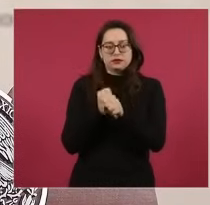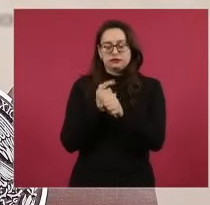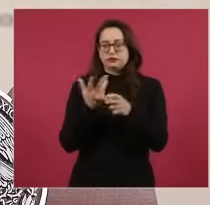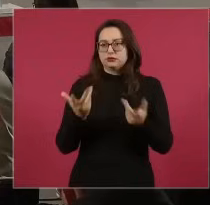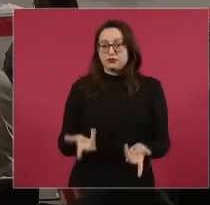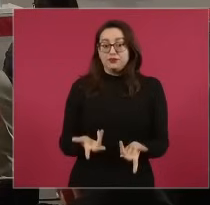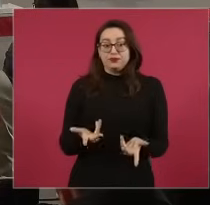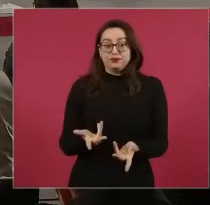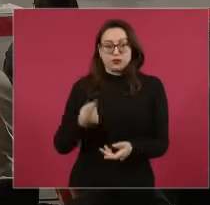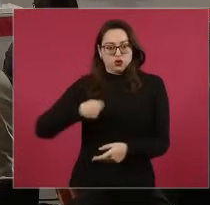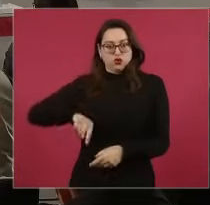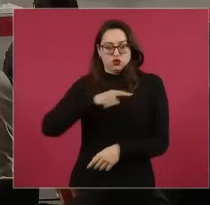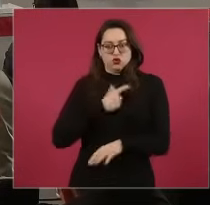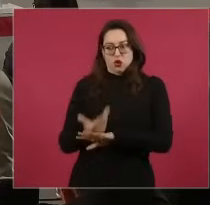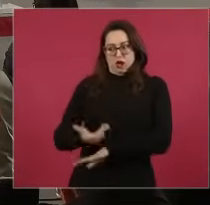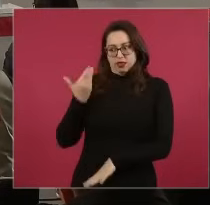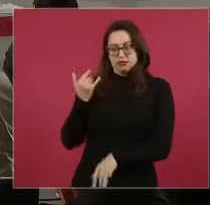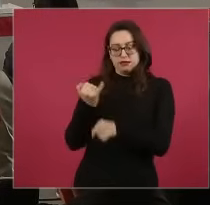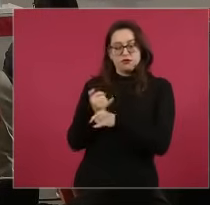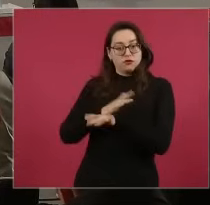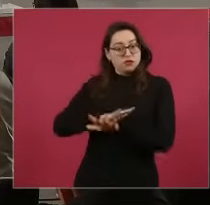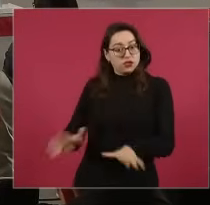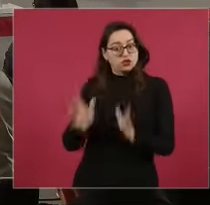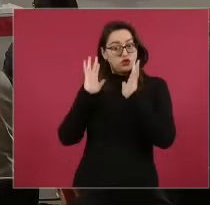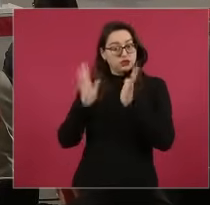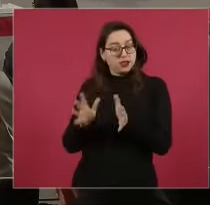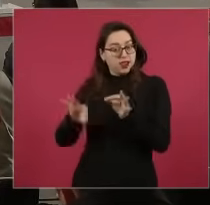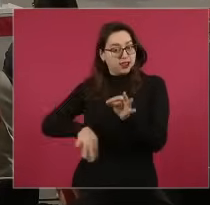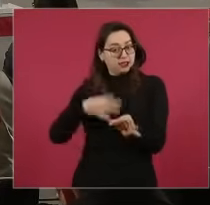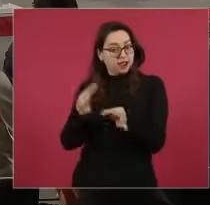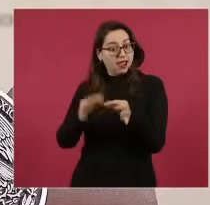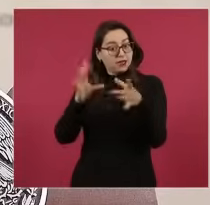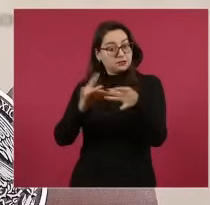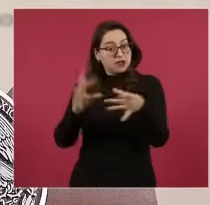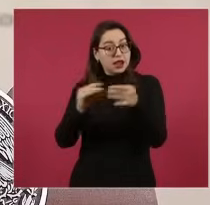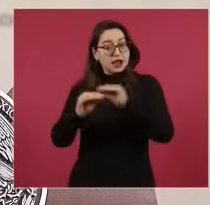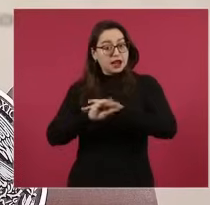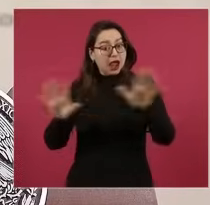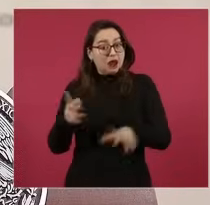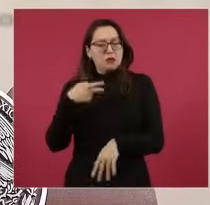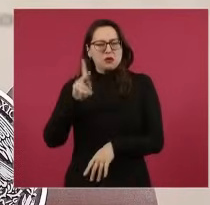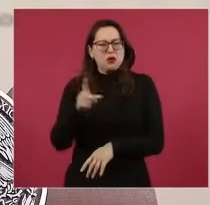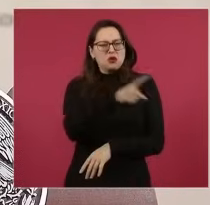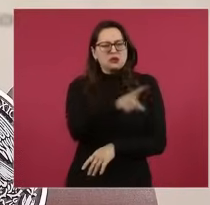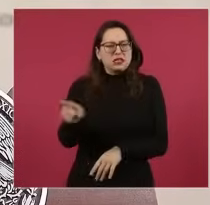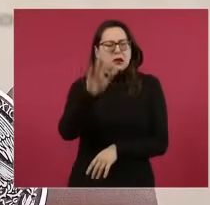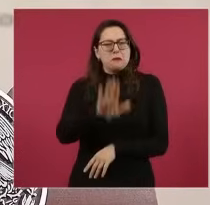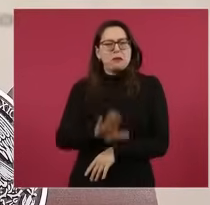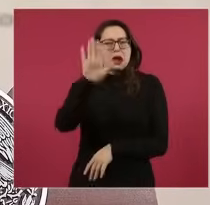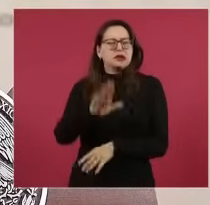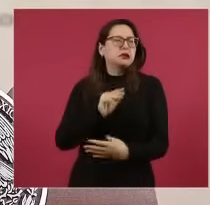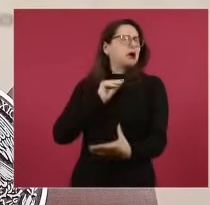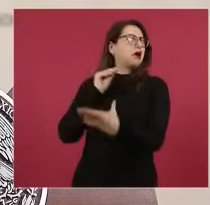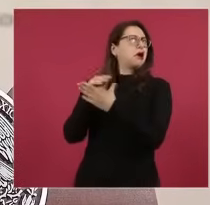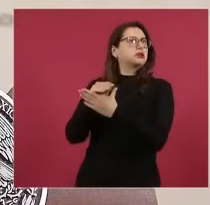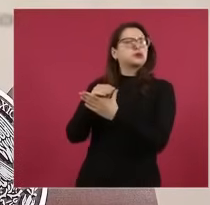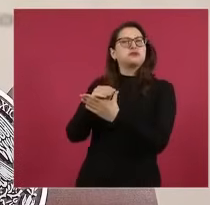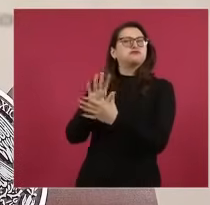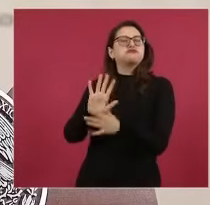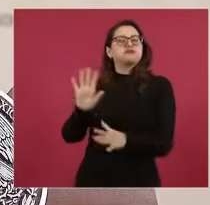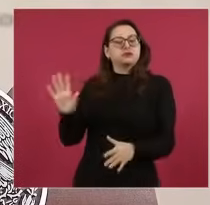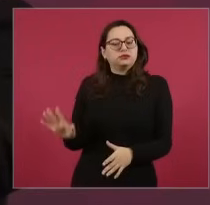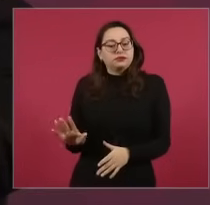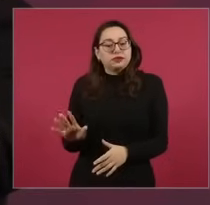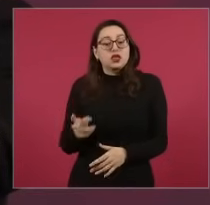que pues eso no lo escuchan o no les conviene escucharlo. Dijimos